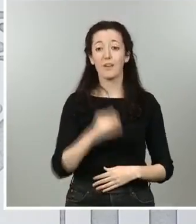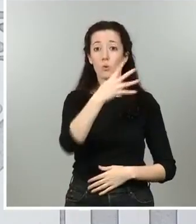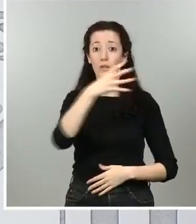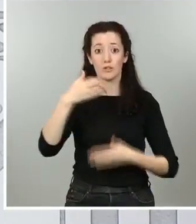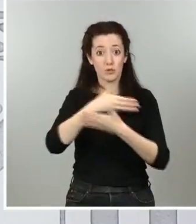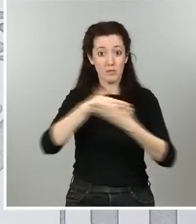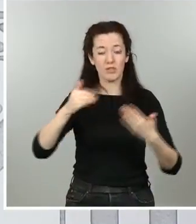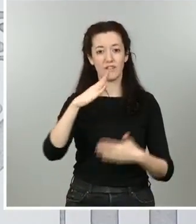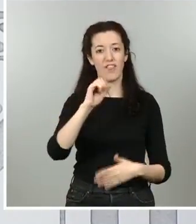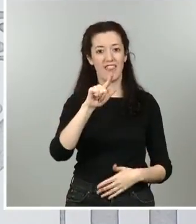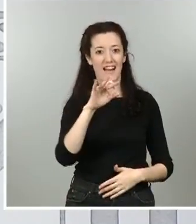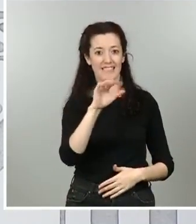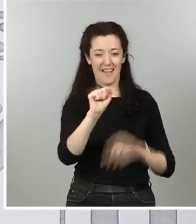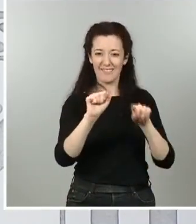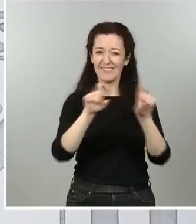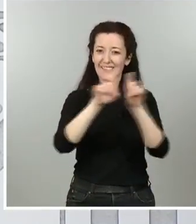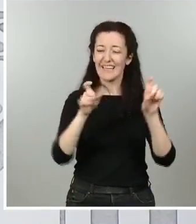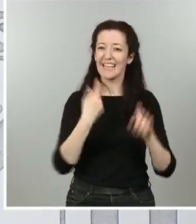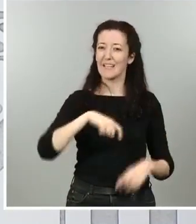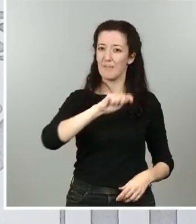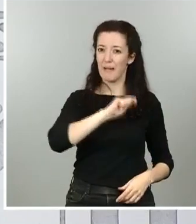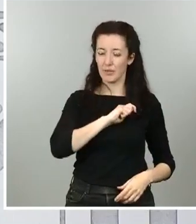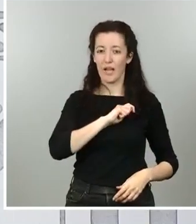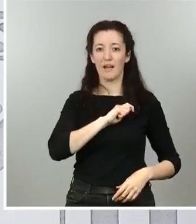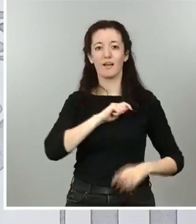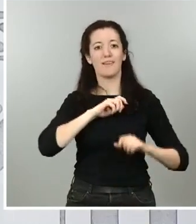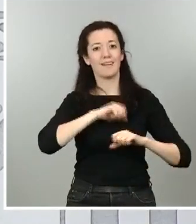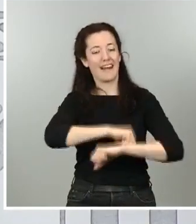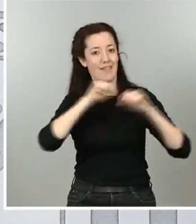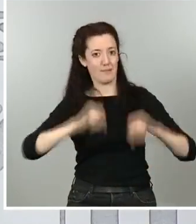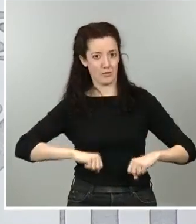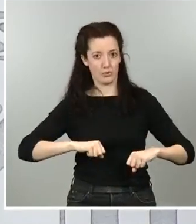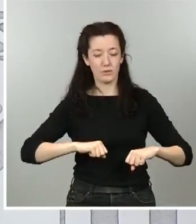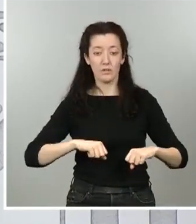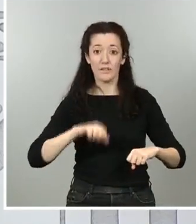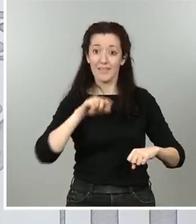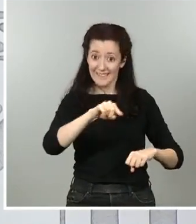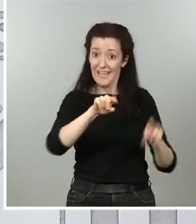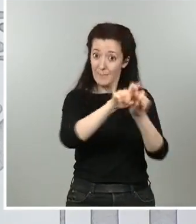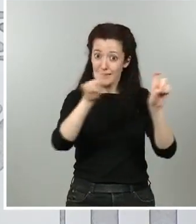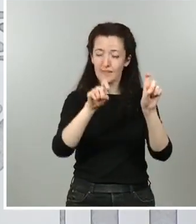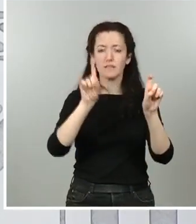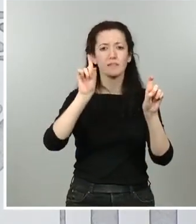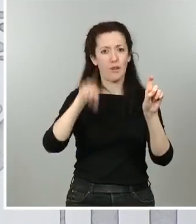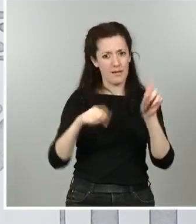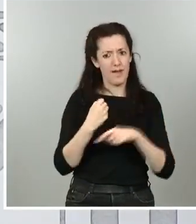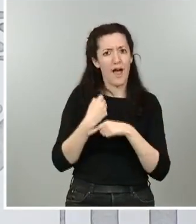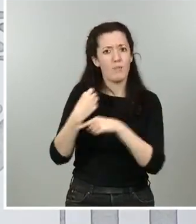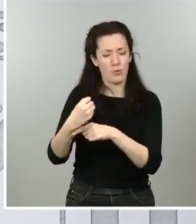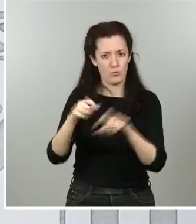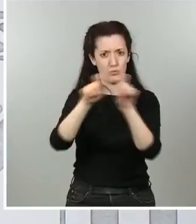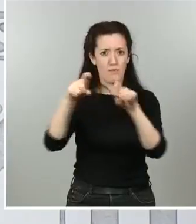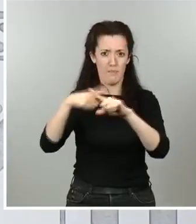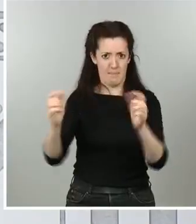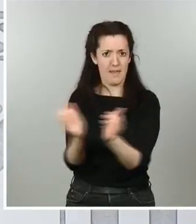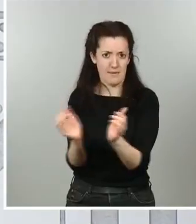la compañía española de reafinanciamiento, que también presta un importante apoyo a las pymes. Estas